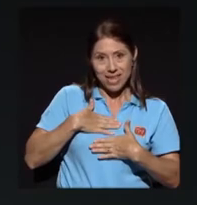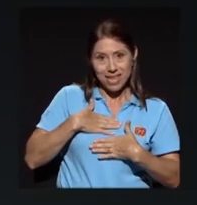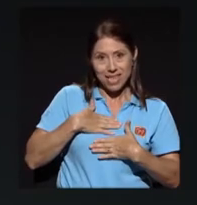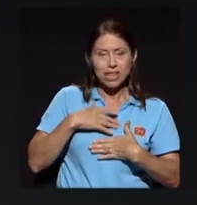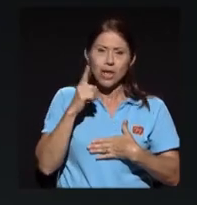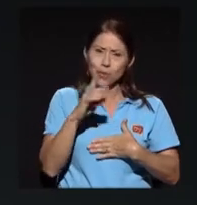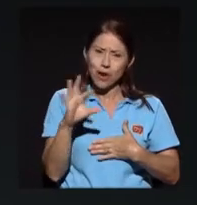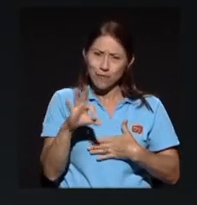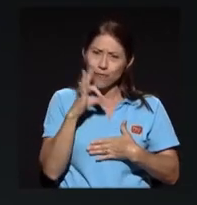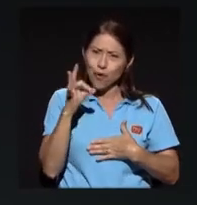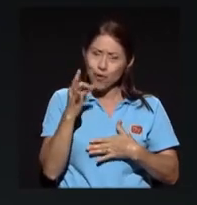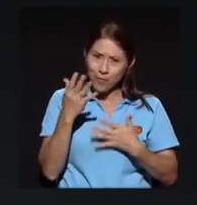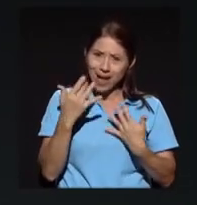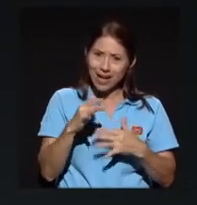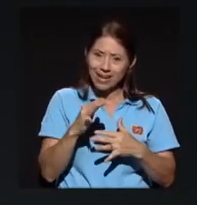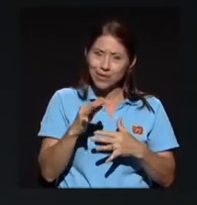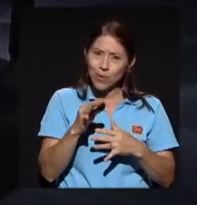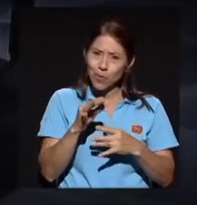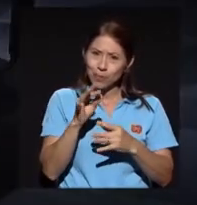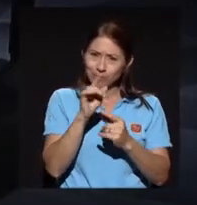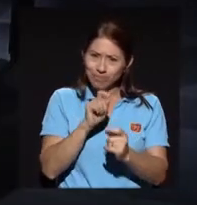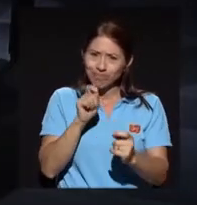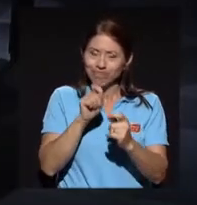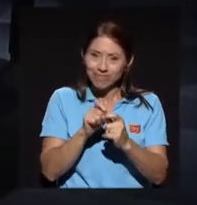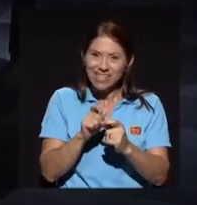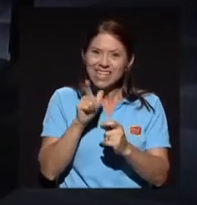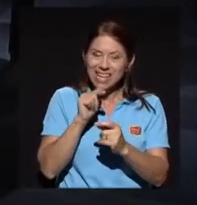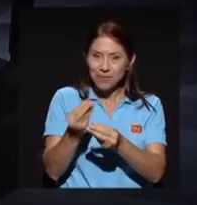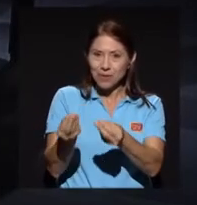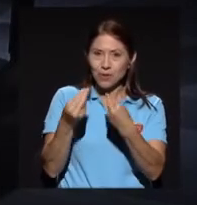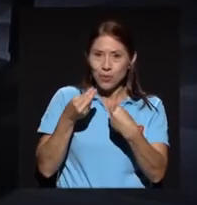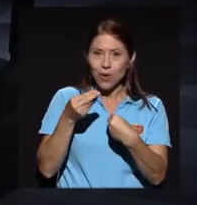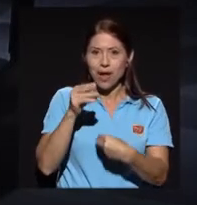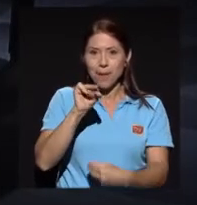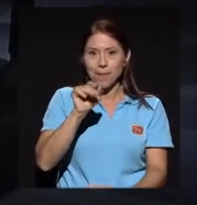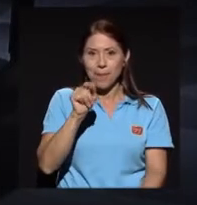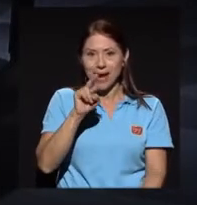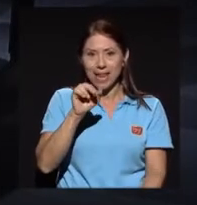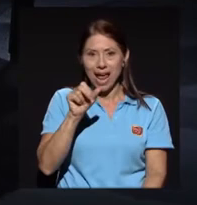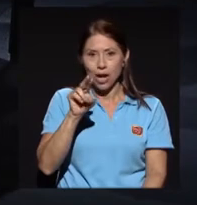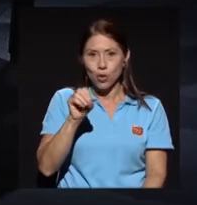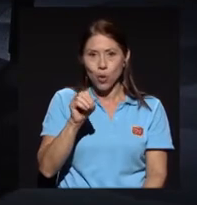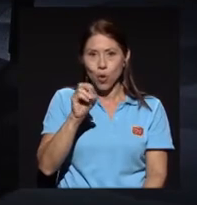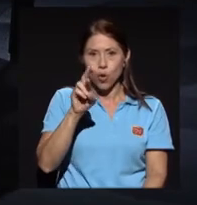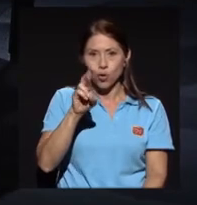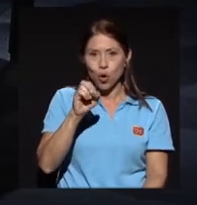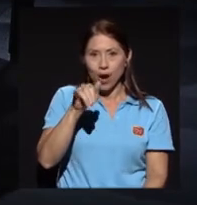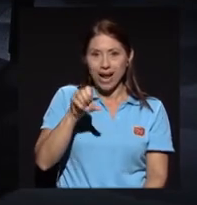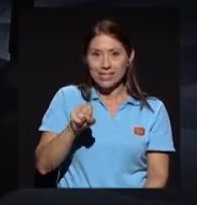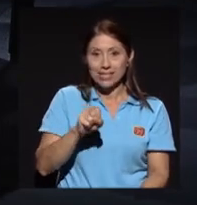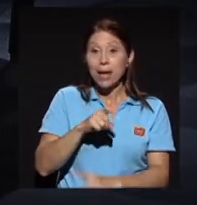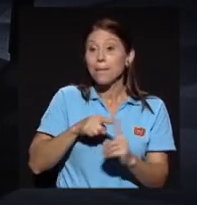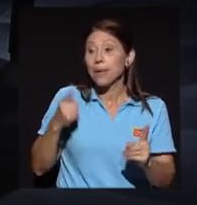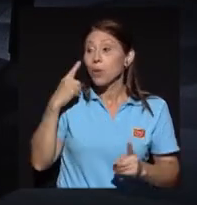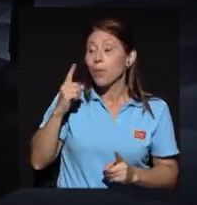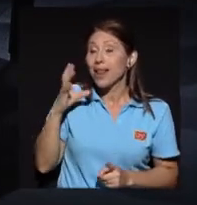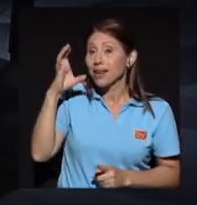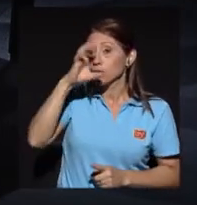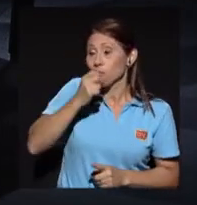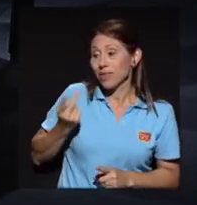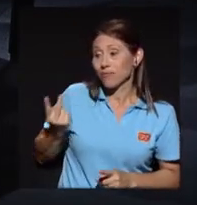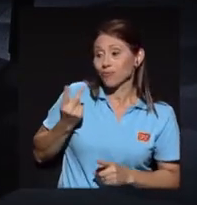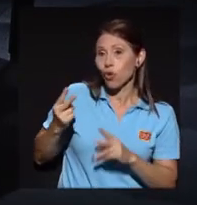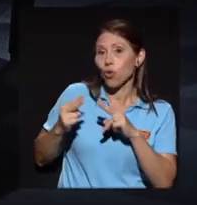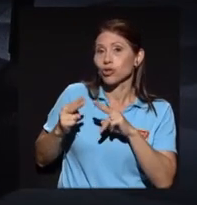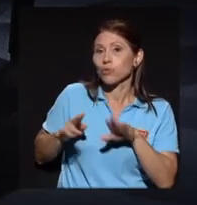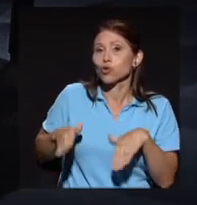chambón, don Mariano Rojas. Pero para dejar un poco que Nancy cuente cómo fue que nos conocimos, decía que en uno de estos